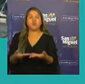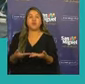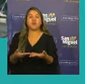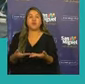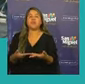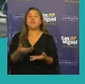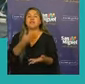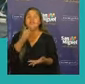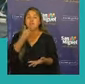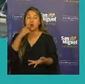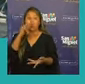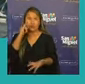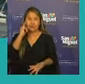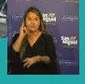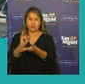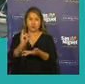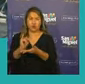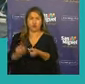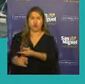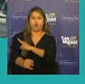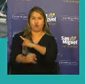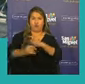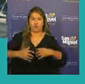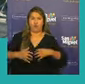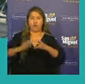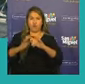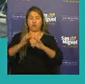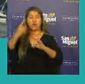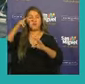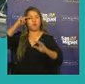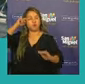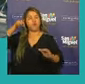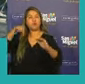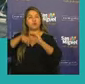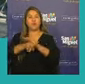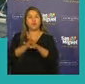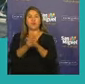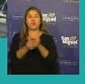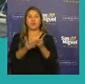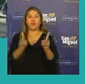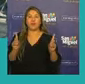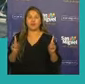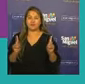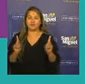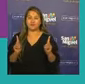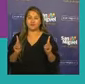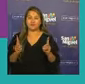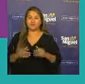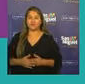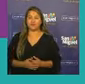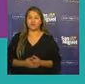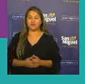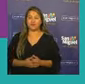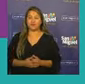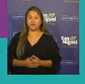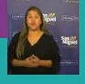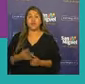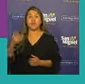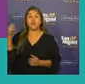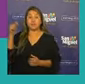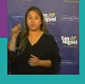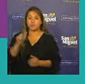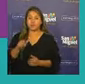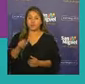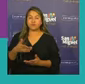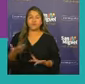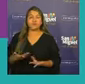con una institución fuerte, robustecida, pero profundamente democrática. En ese sentido,